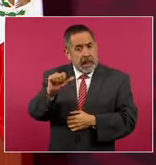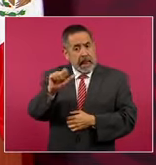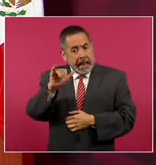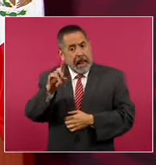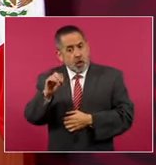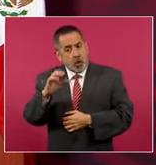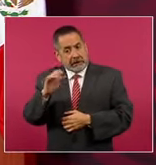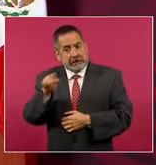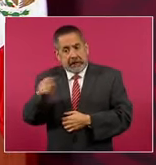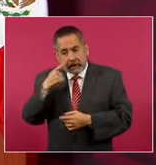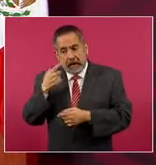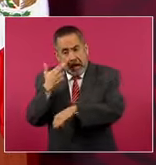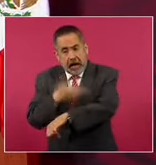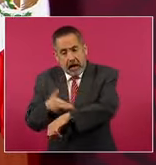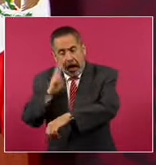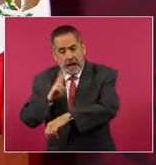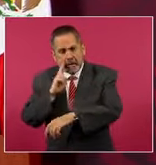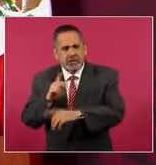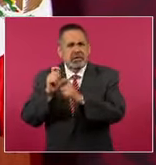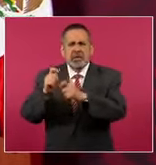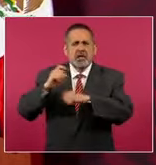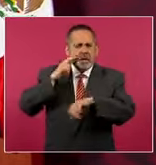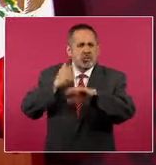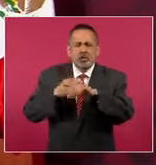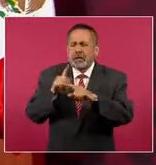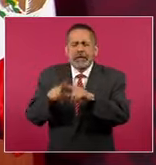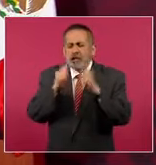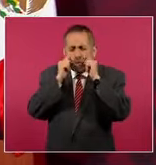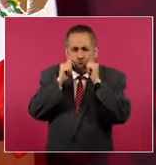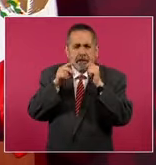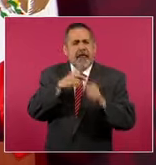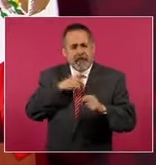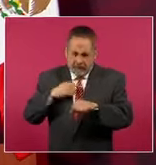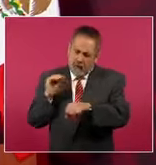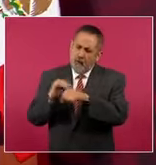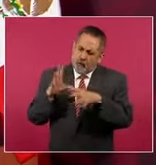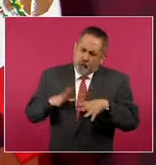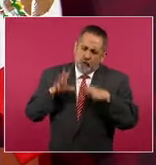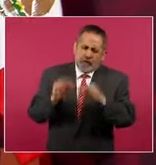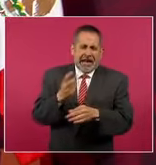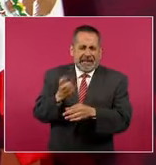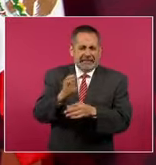Encinas, y a quien corresponda, hay que hacerlo. O sea,